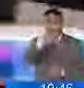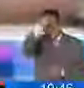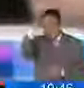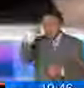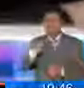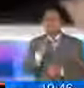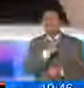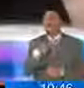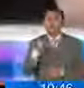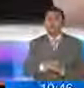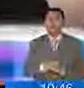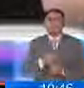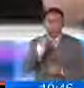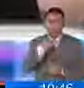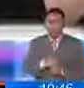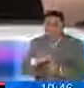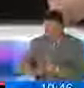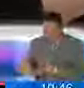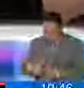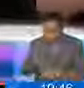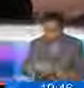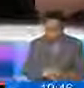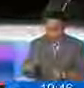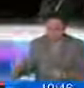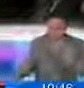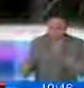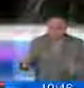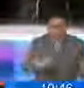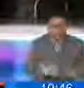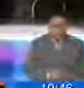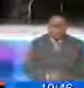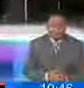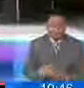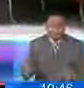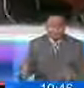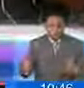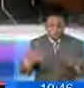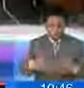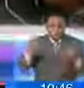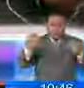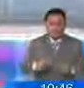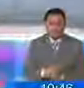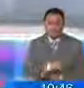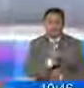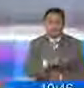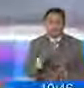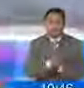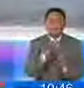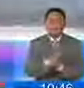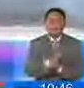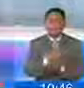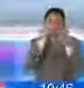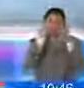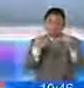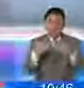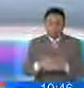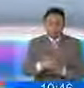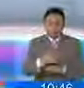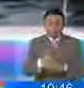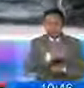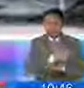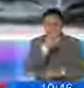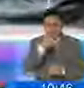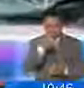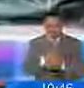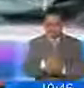hace sus loncheras en el comedor. Y todo está listo para la nueva aventura. Irles a dejar a la escuela en una furgoneta que adquirieron hace mucho